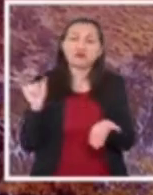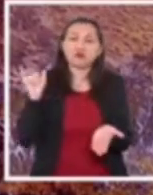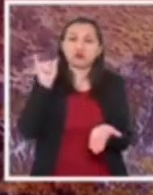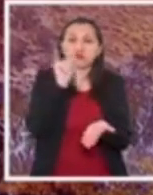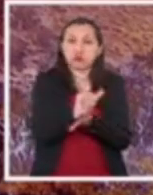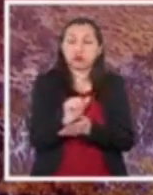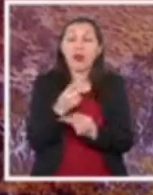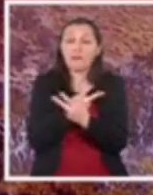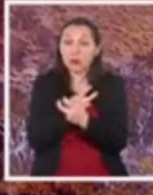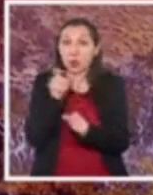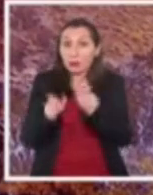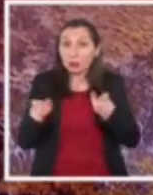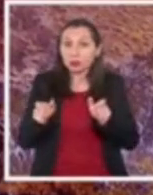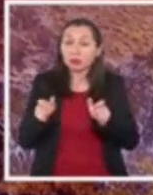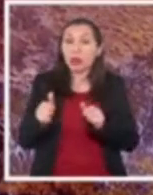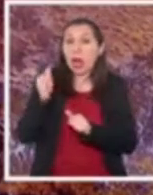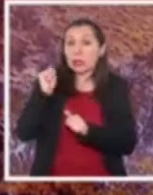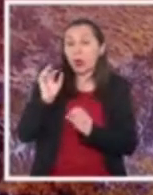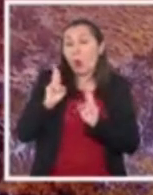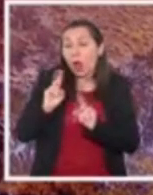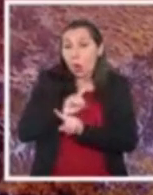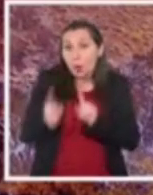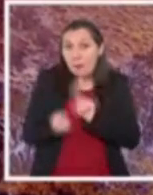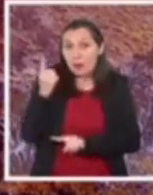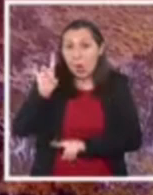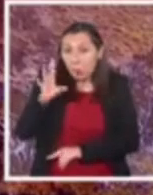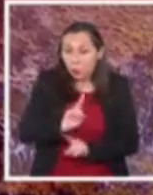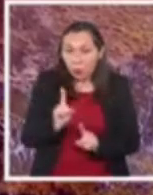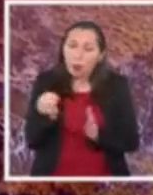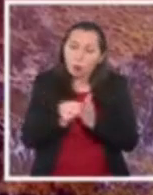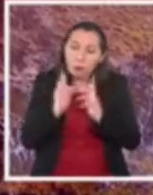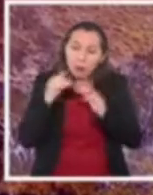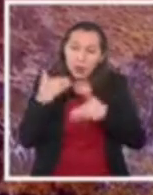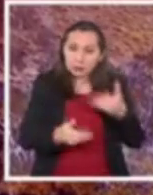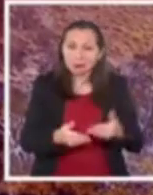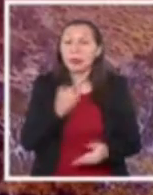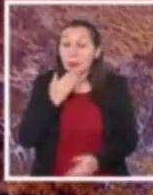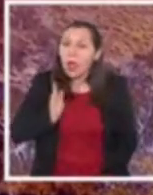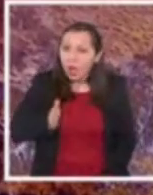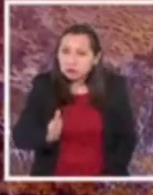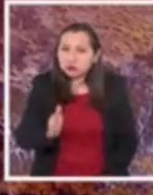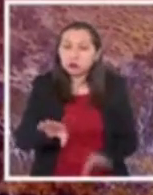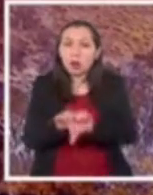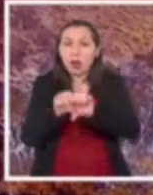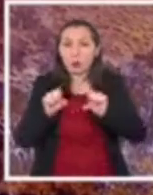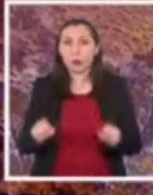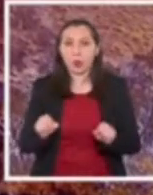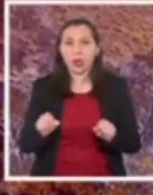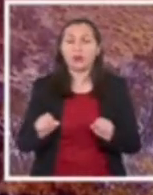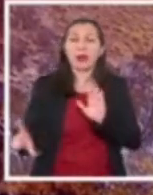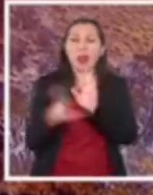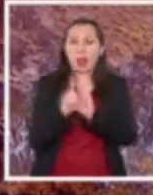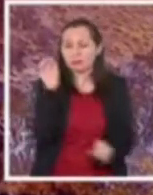que se consolidó el día de ayer y que esperamos no sea la única vamos a avanzar además en un acuerdo para